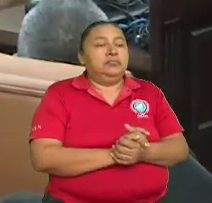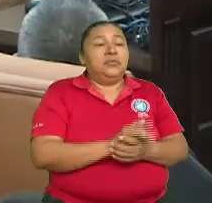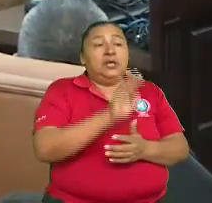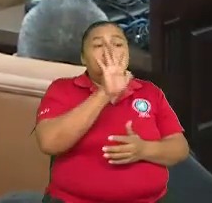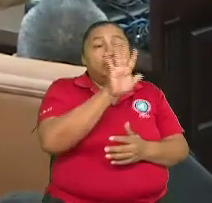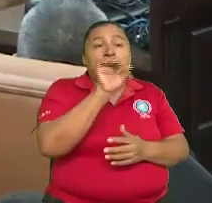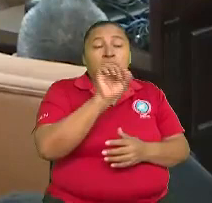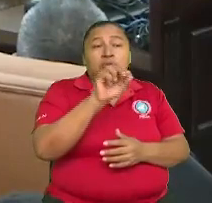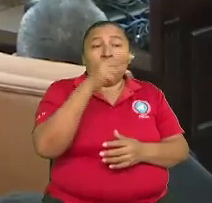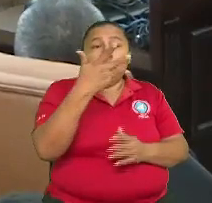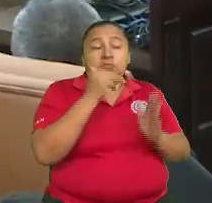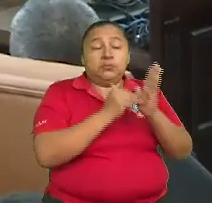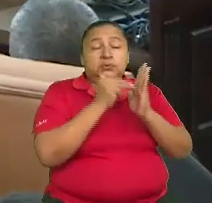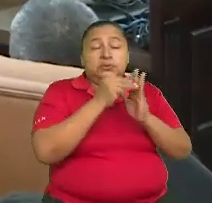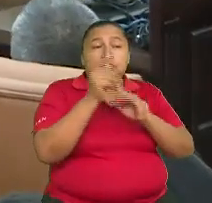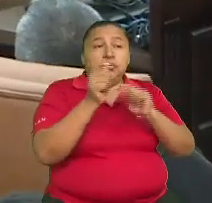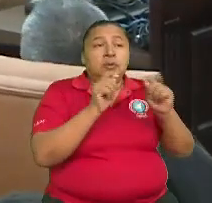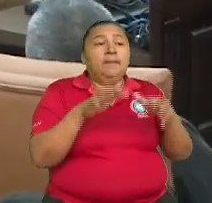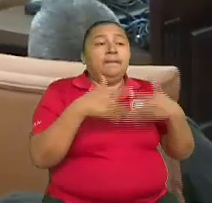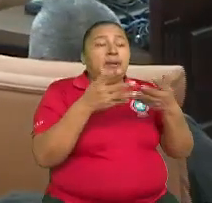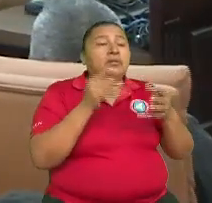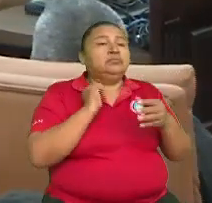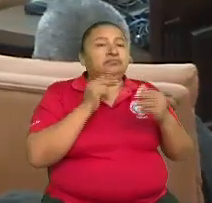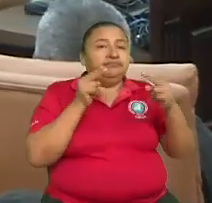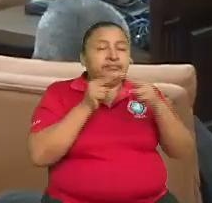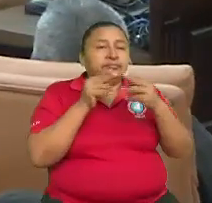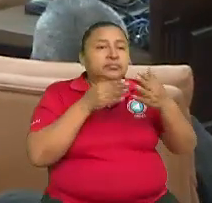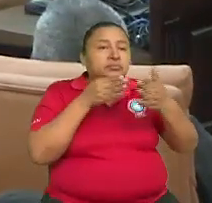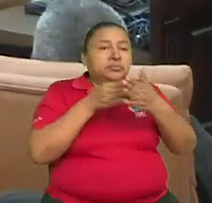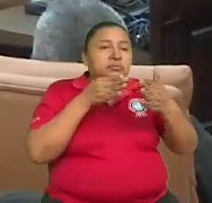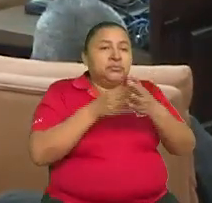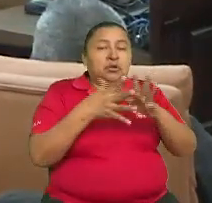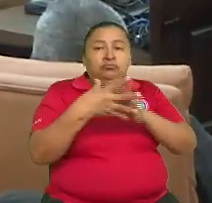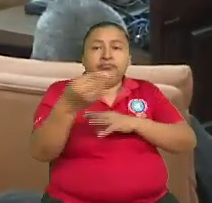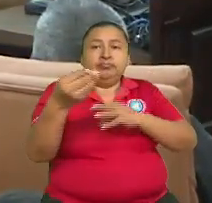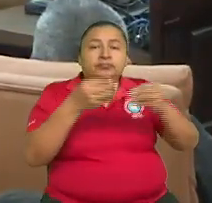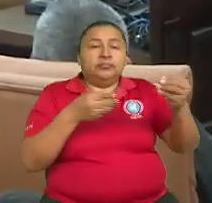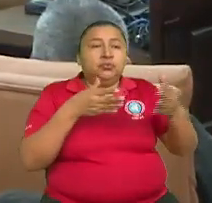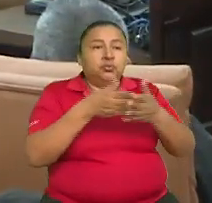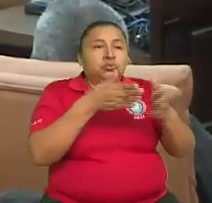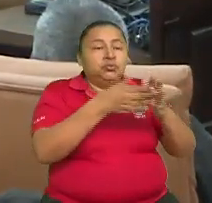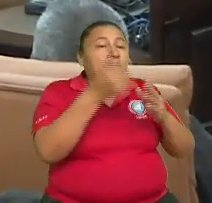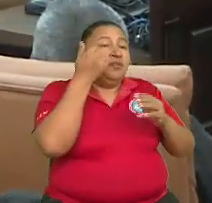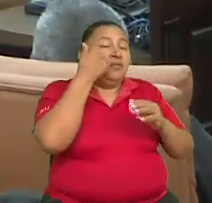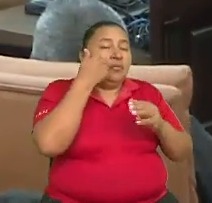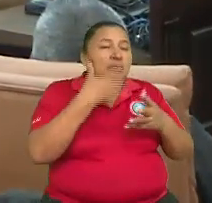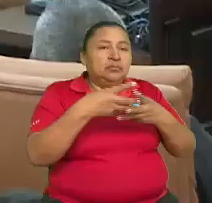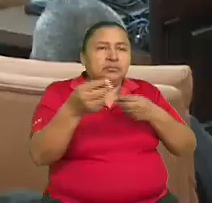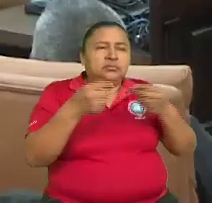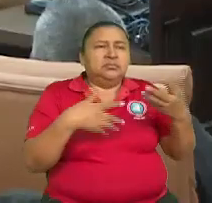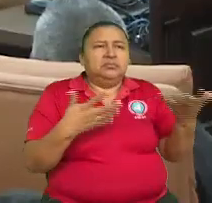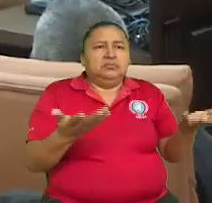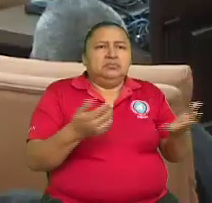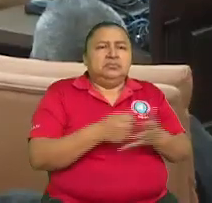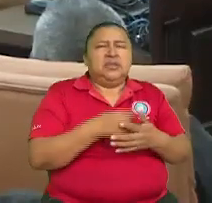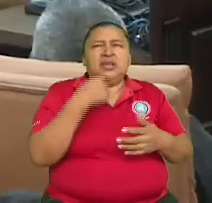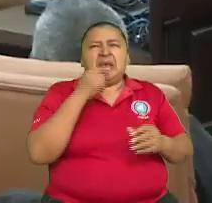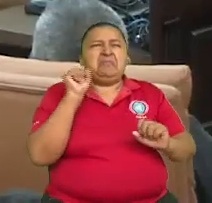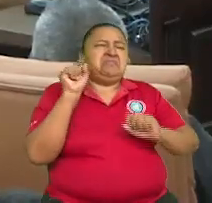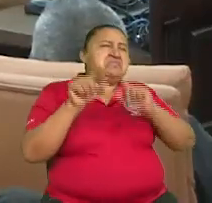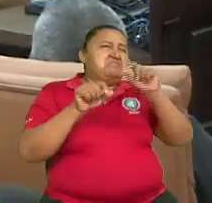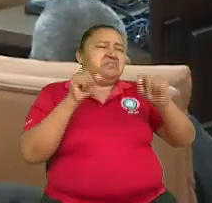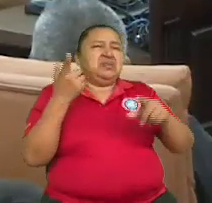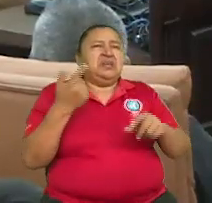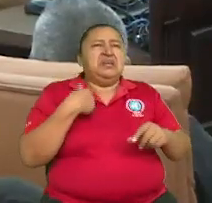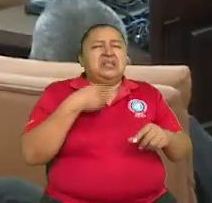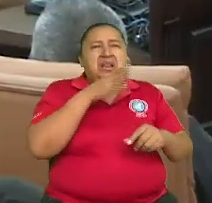5.8 millones de dólares para la interrupción de la cadena de transmisión de la enfermedad. Tanto que critican de que